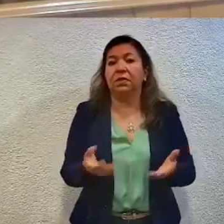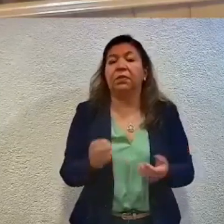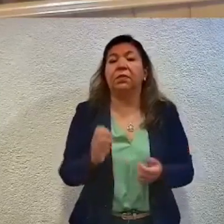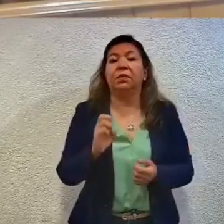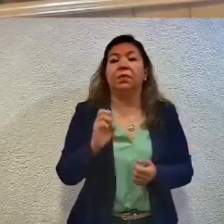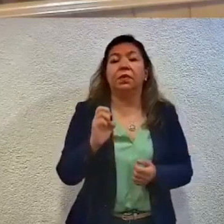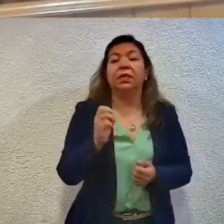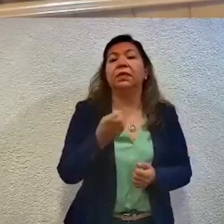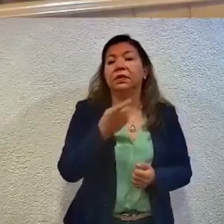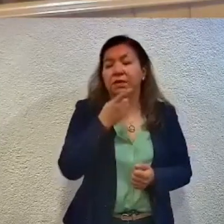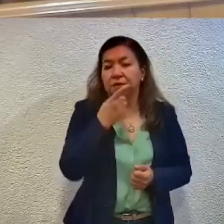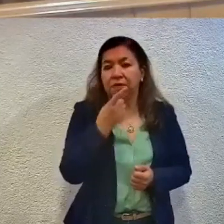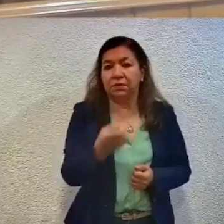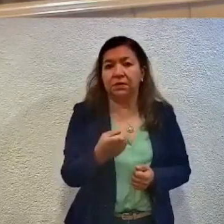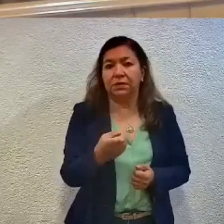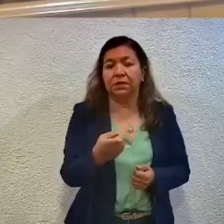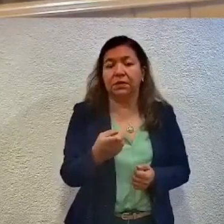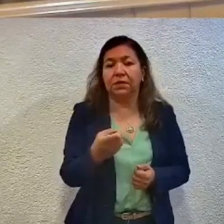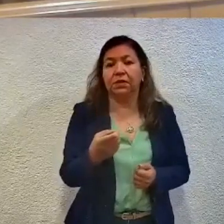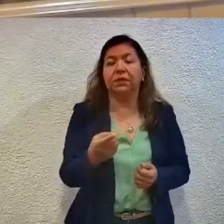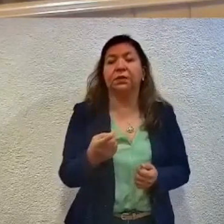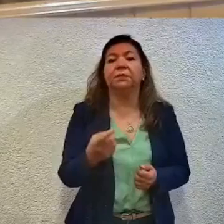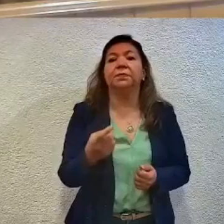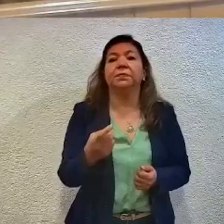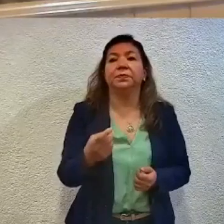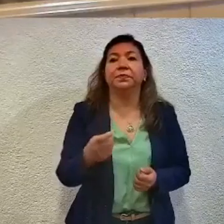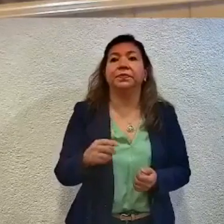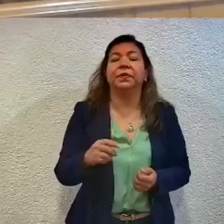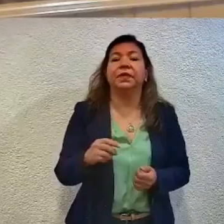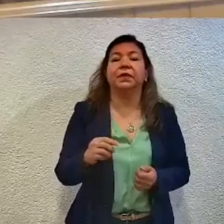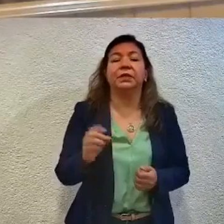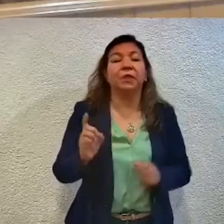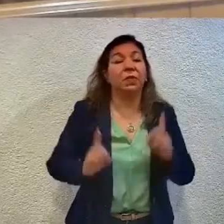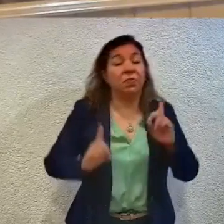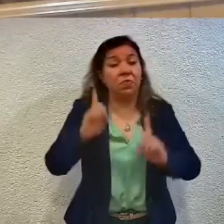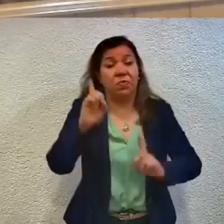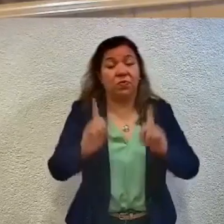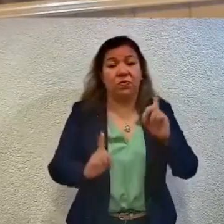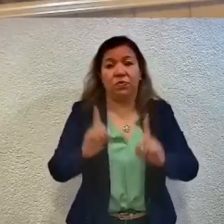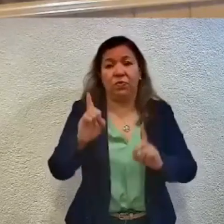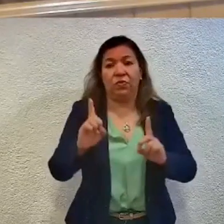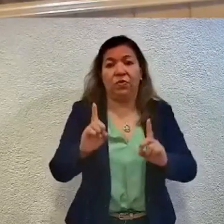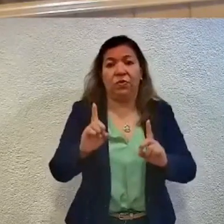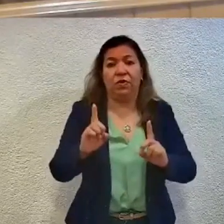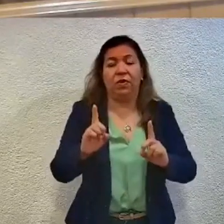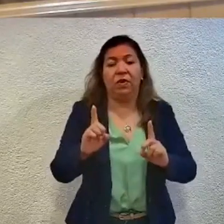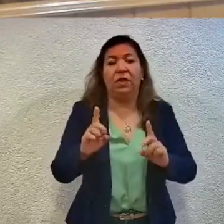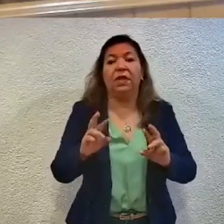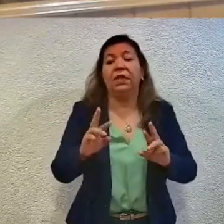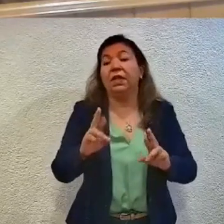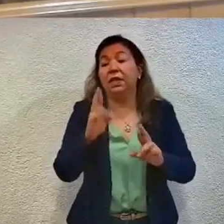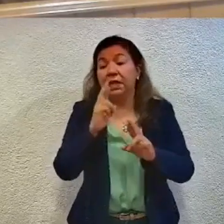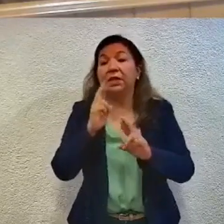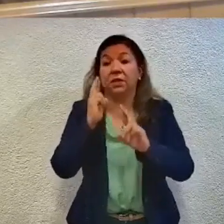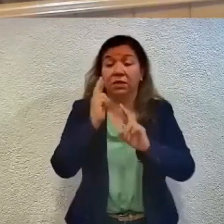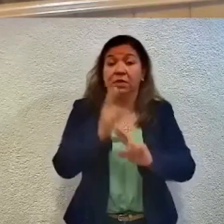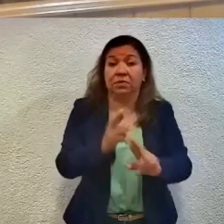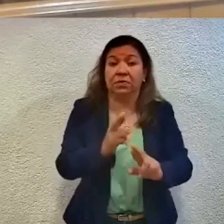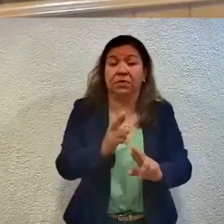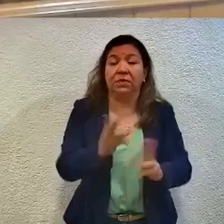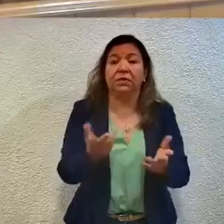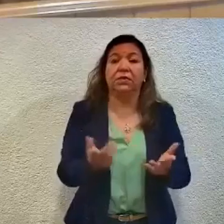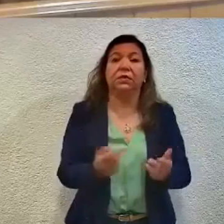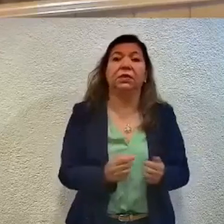su solicitud. Sin embargo, le indicó que si existiera duda con relación a los resultados y